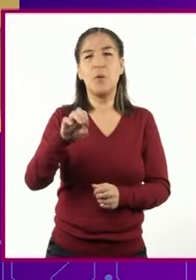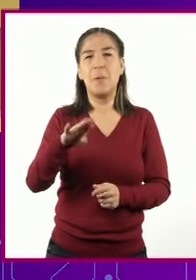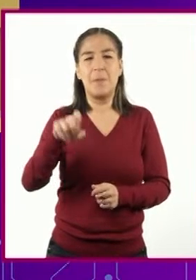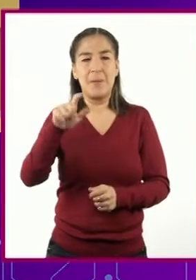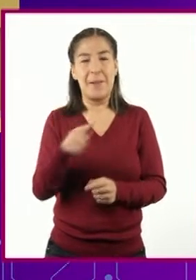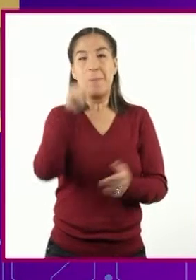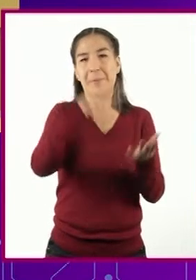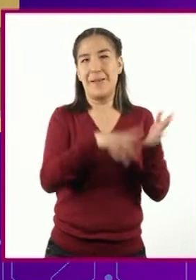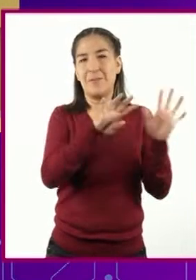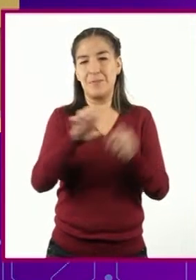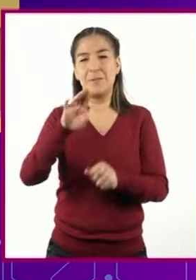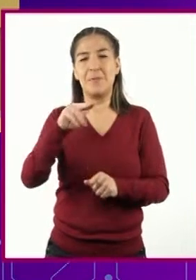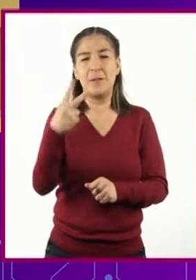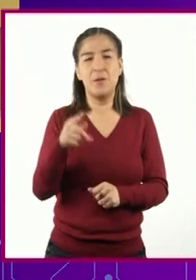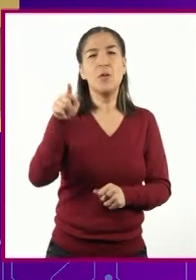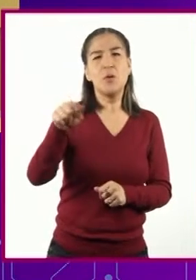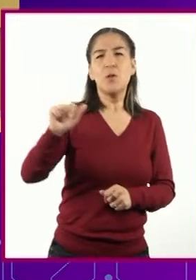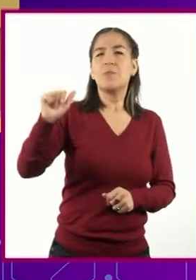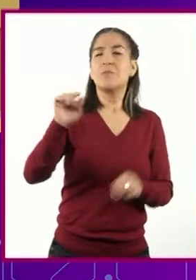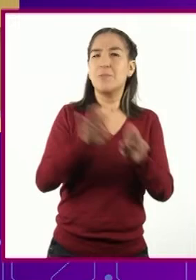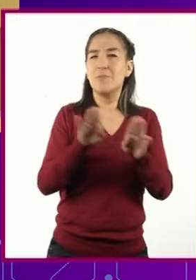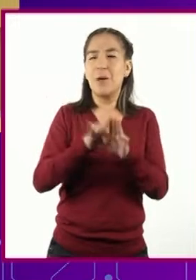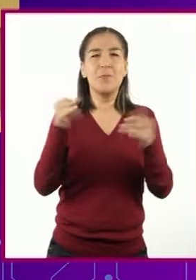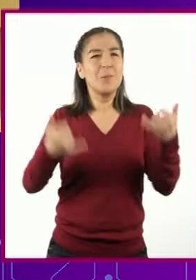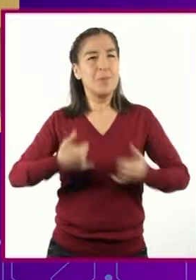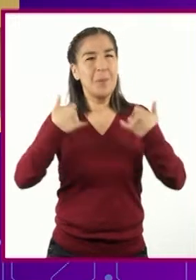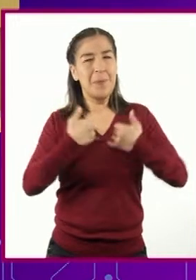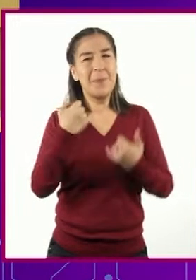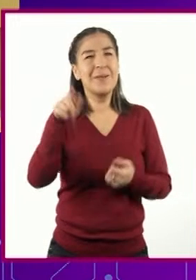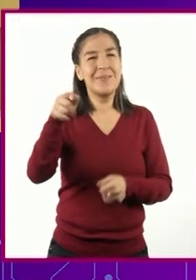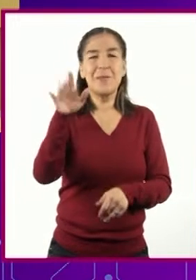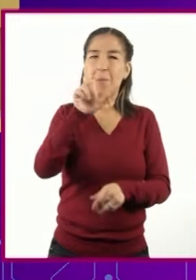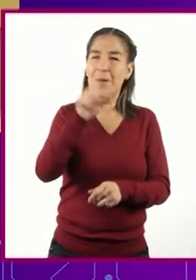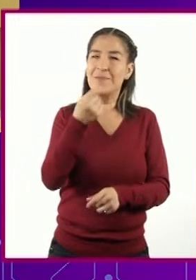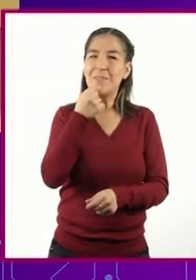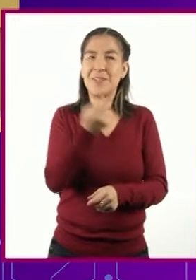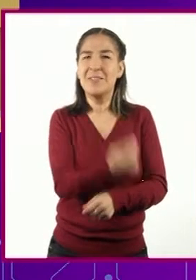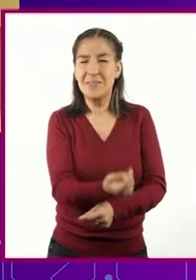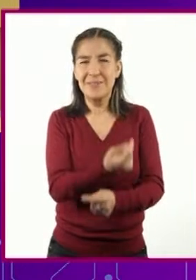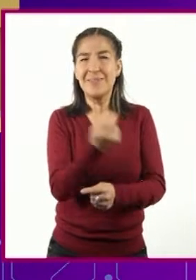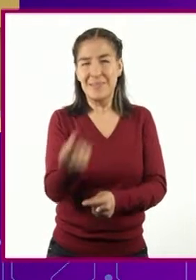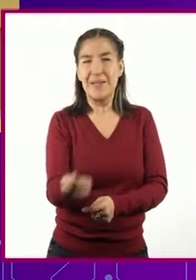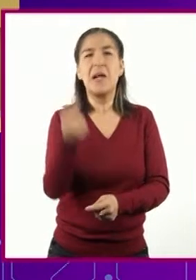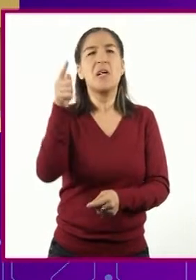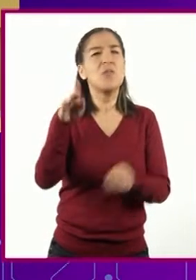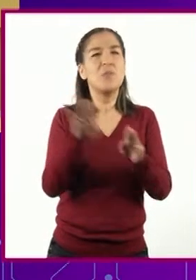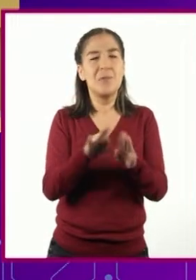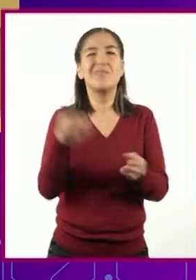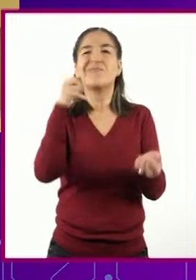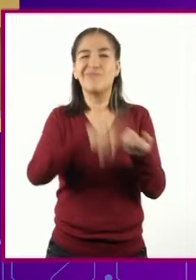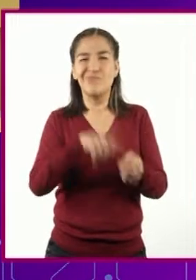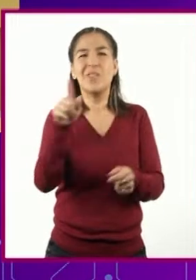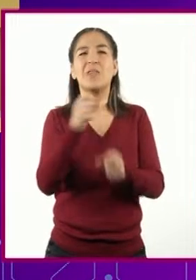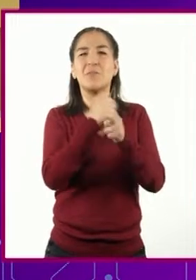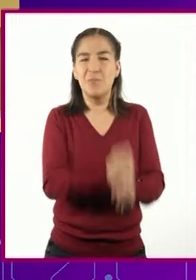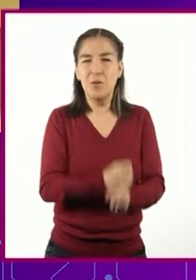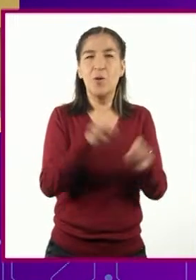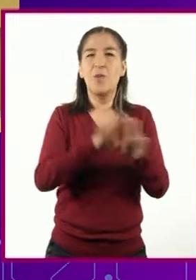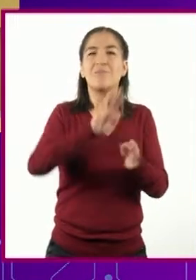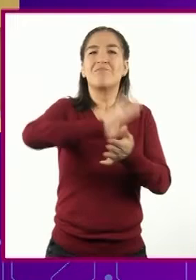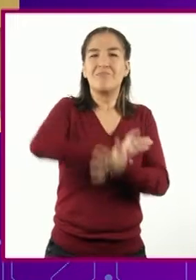1992. Su infancia y juventud estuvieron marcadas por la pobreza, la discriminación racial y la